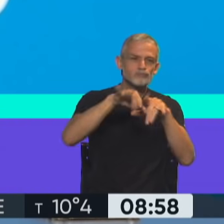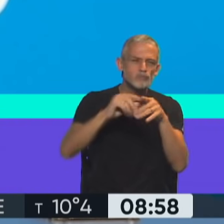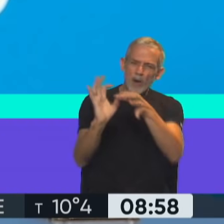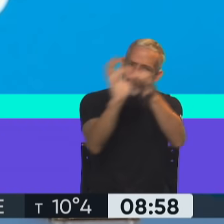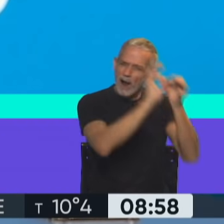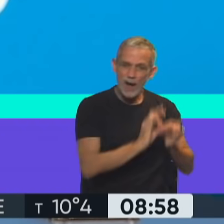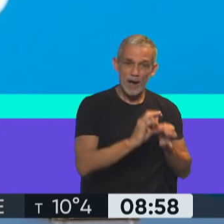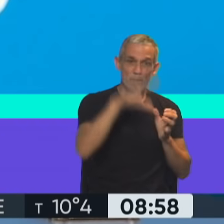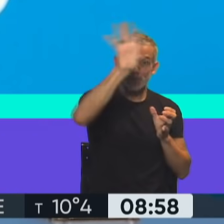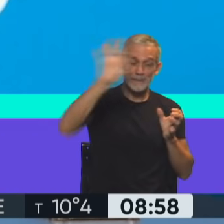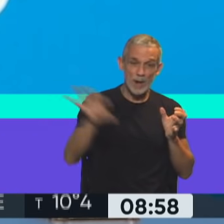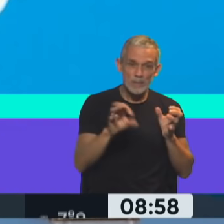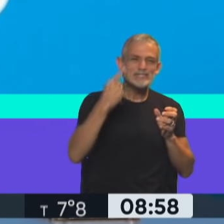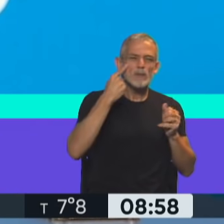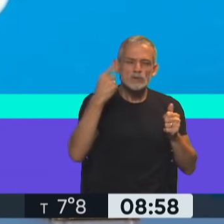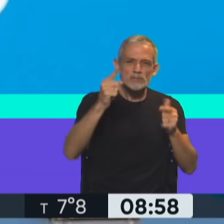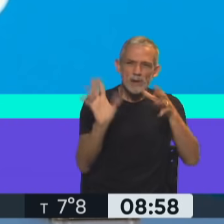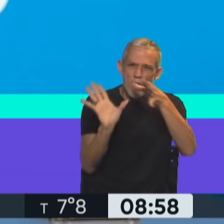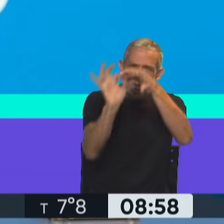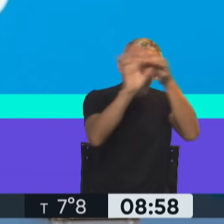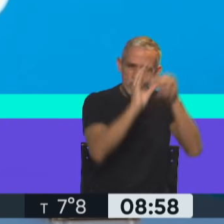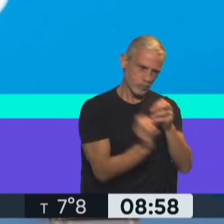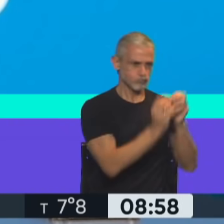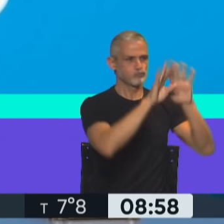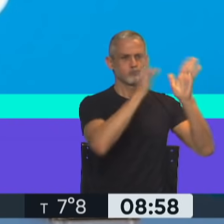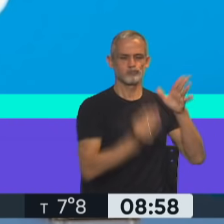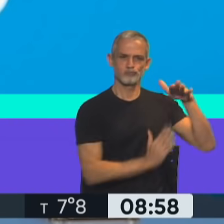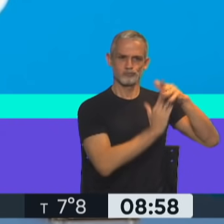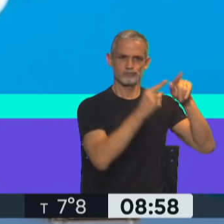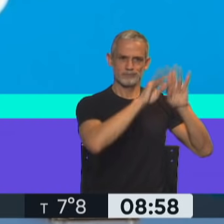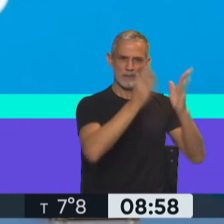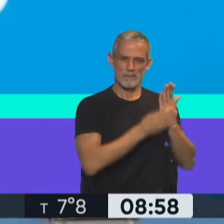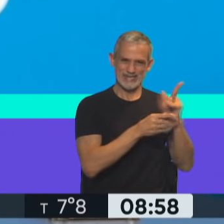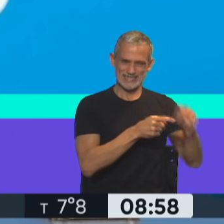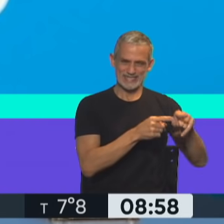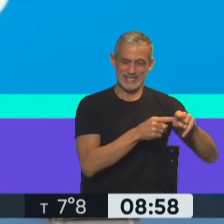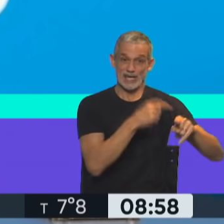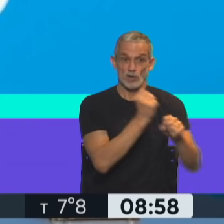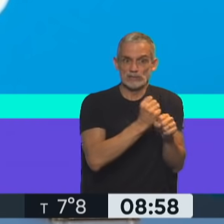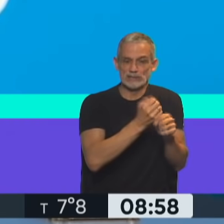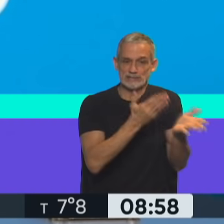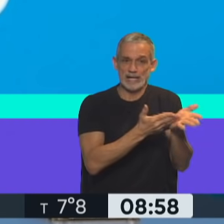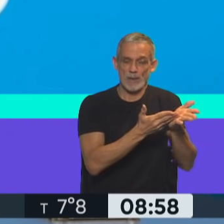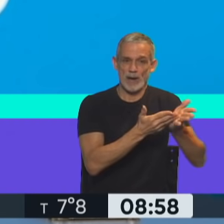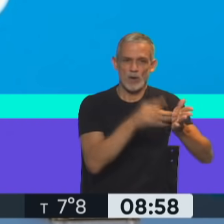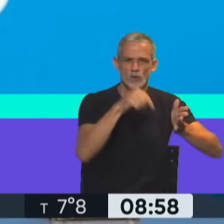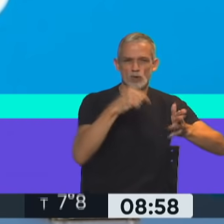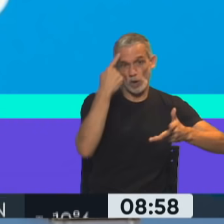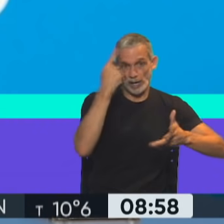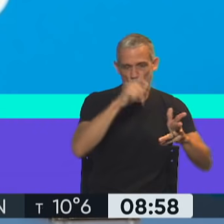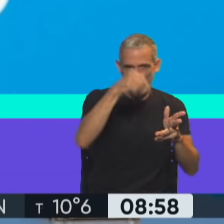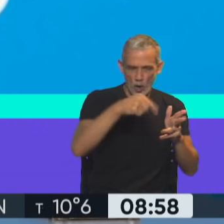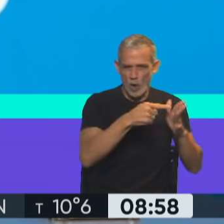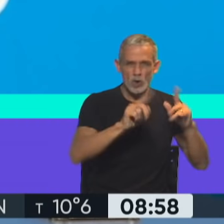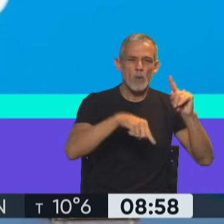de cada provincia, de cada municipio y de cada centro de salud. Así que en ese trabajo yo creo que durante el día de